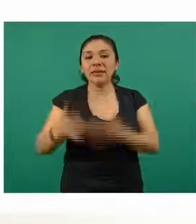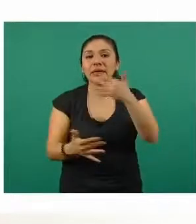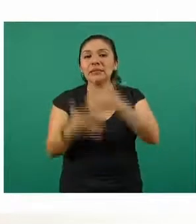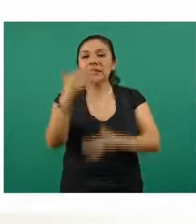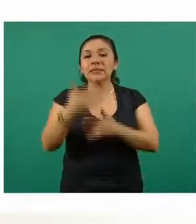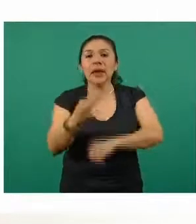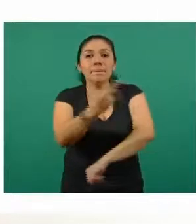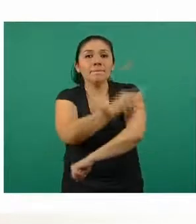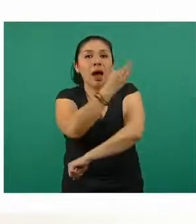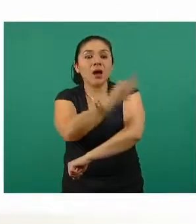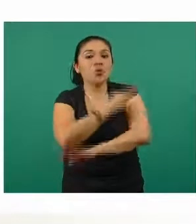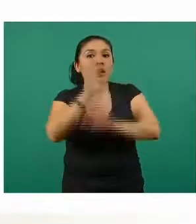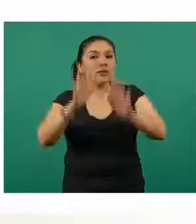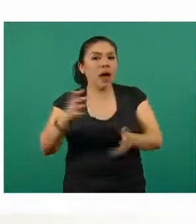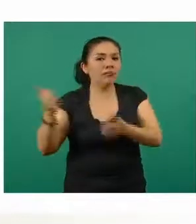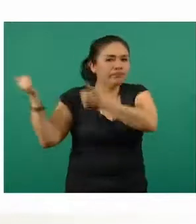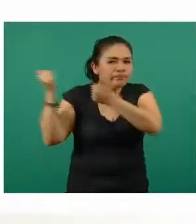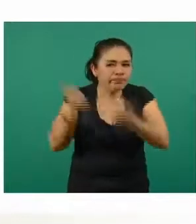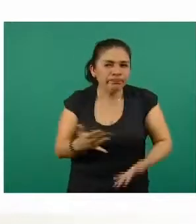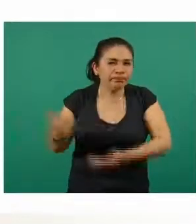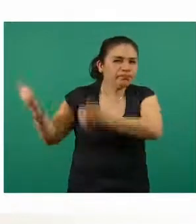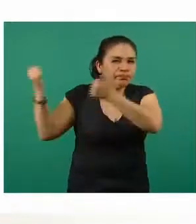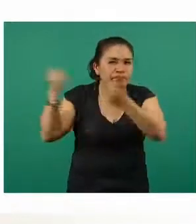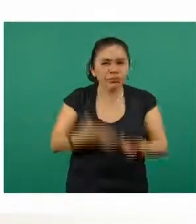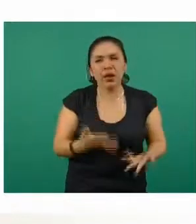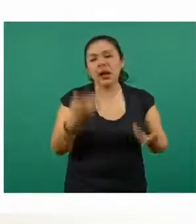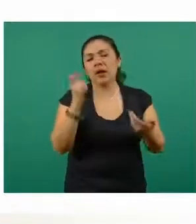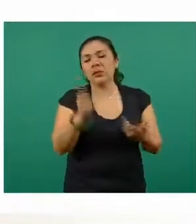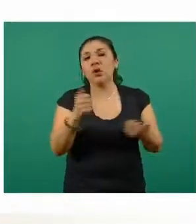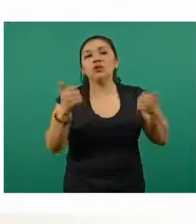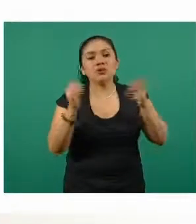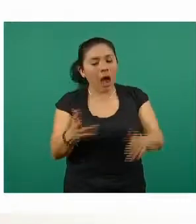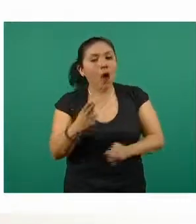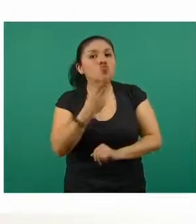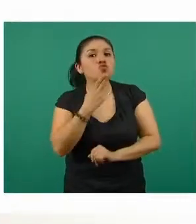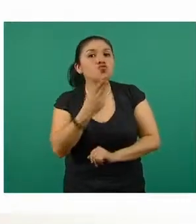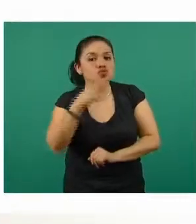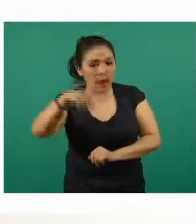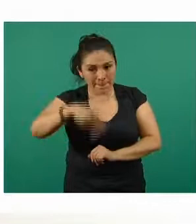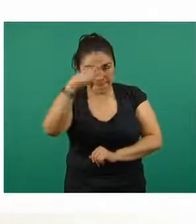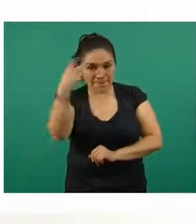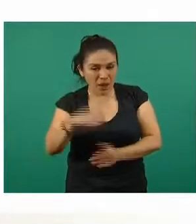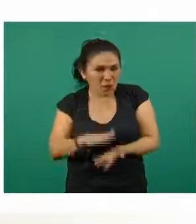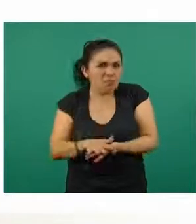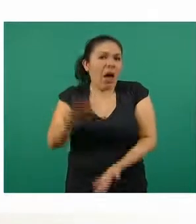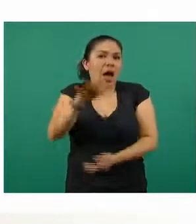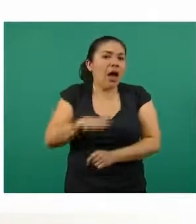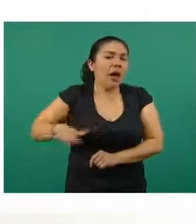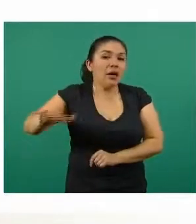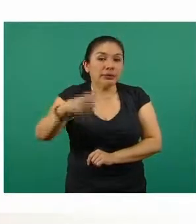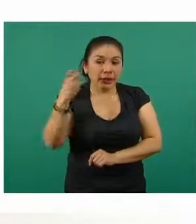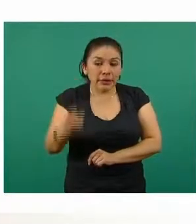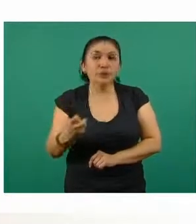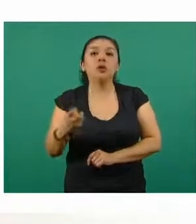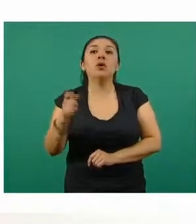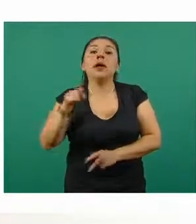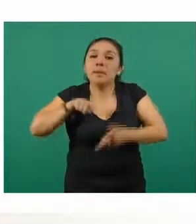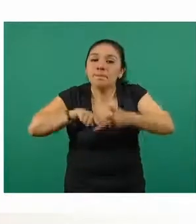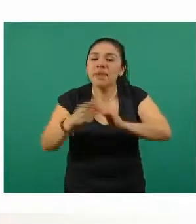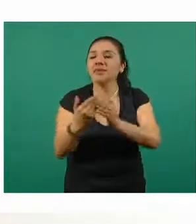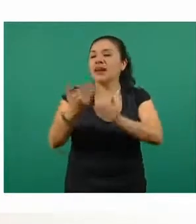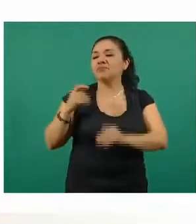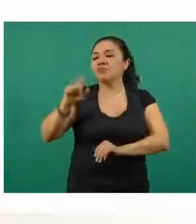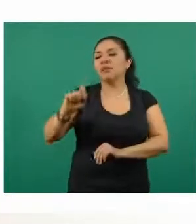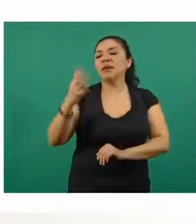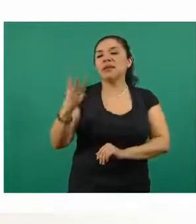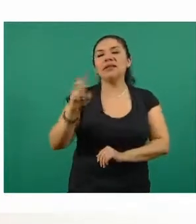33.469.715 dosis de vacuna que han sido recibidas y utilizadas en México, en su gran mayoría, desde el